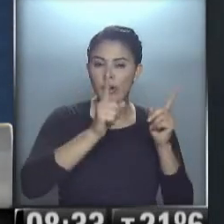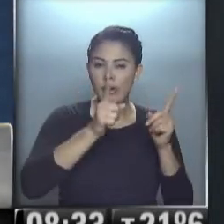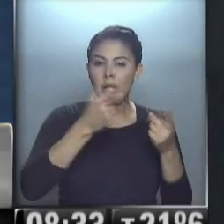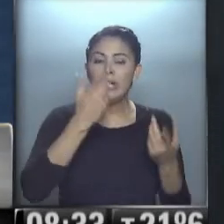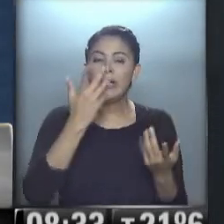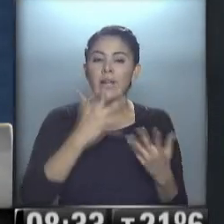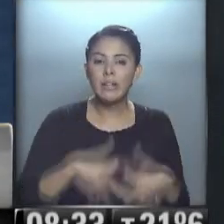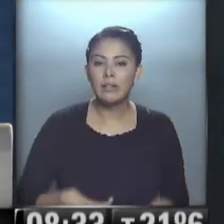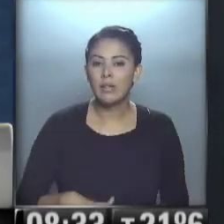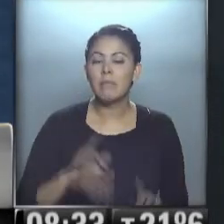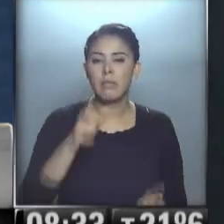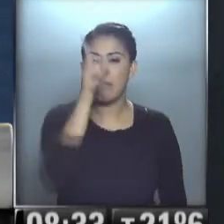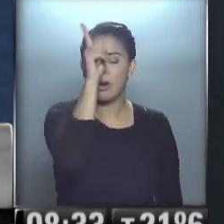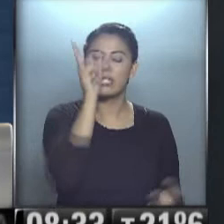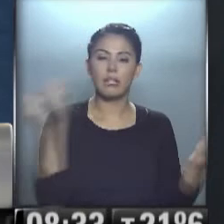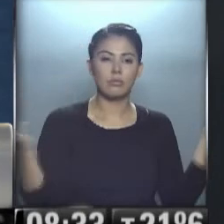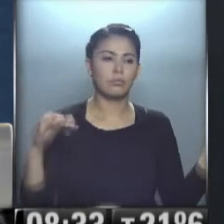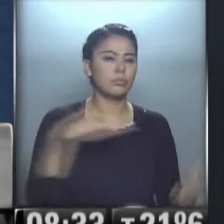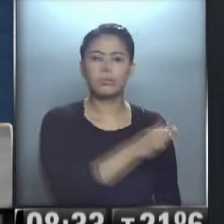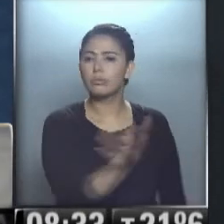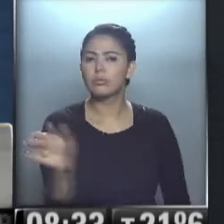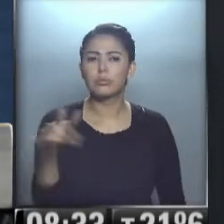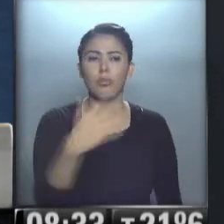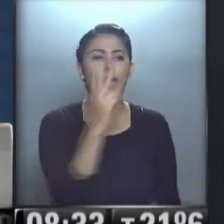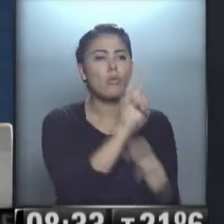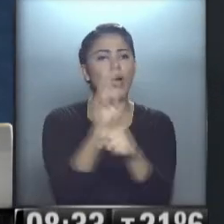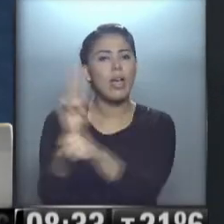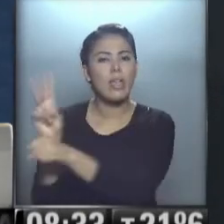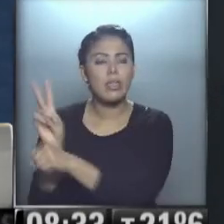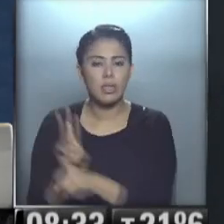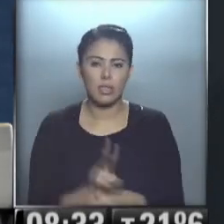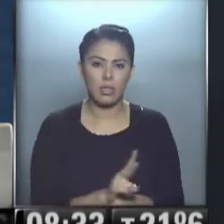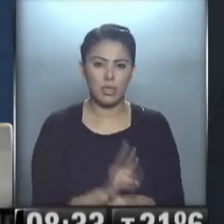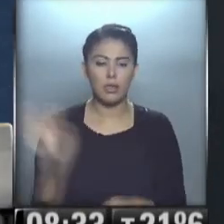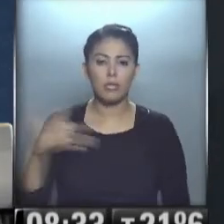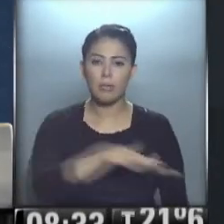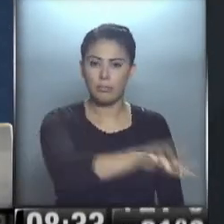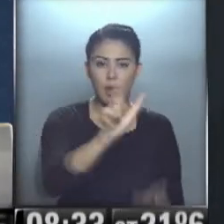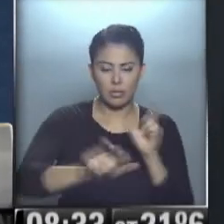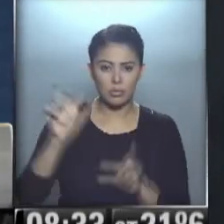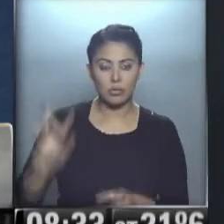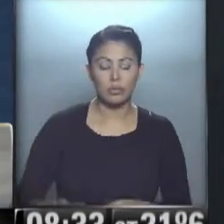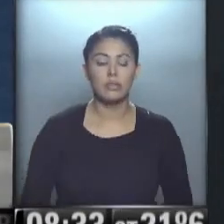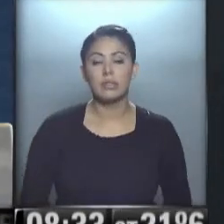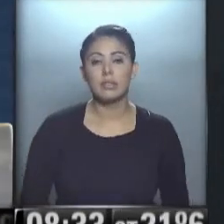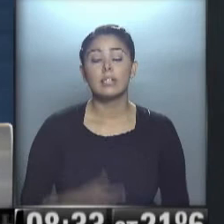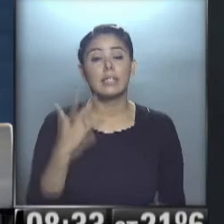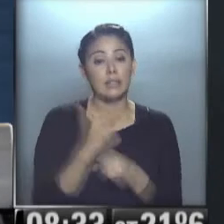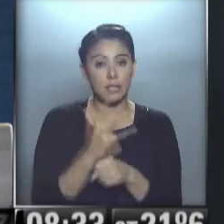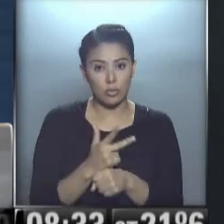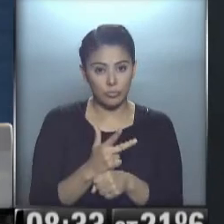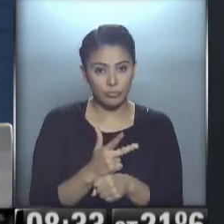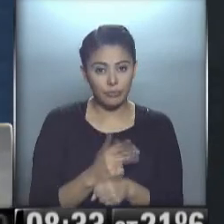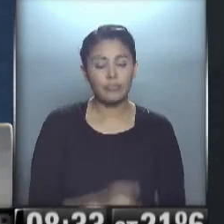de patrullaje de las zonas a los efectos de resguardar la seguridad pública de los ciudadanos y habitantes. En tercer lugar,